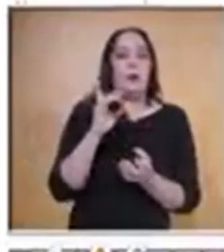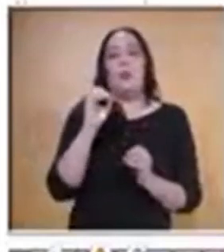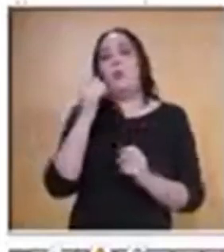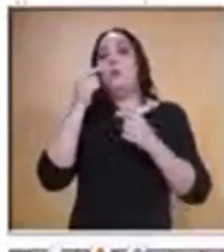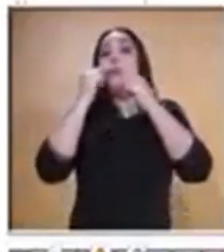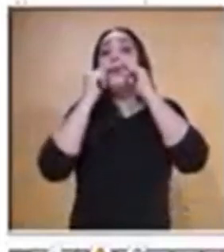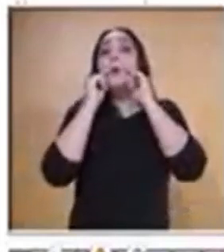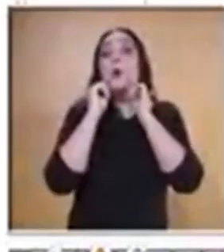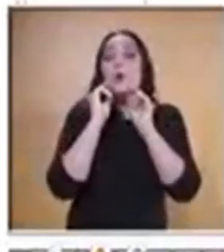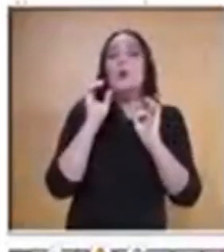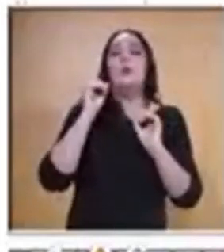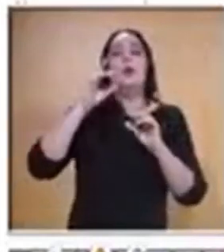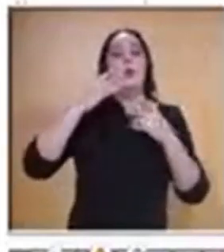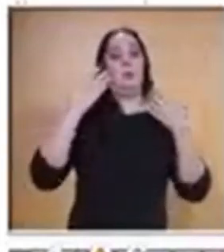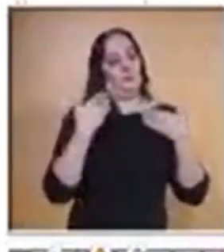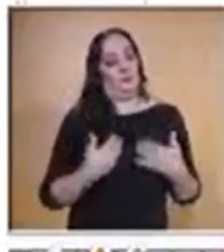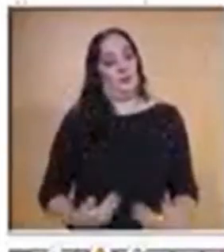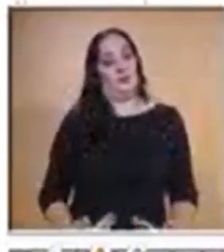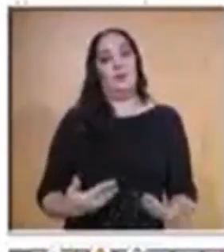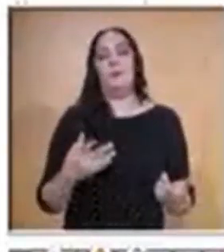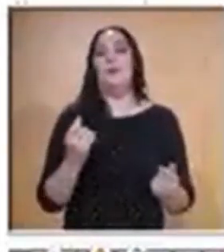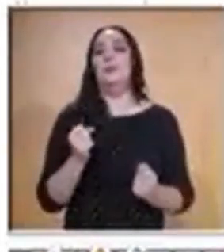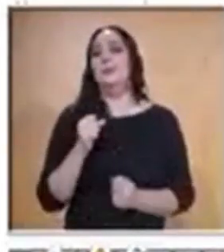descubrieron de quién se trata?